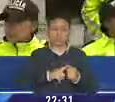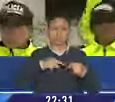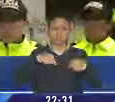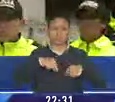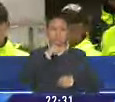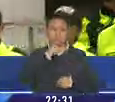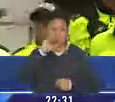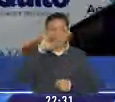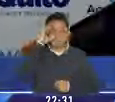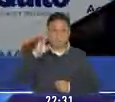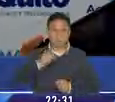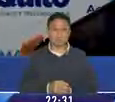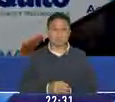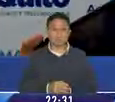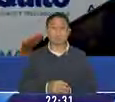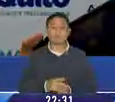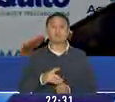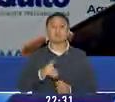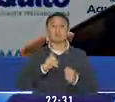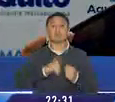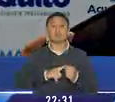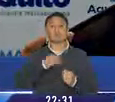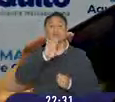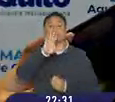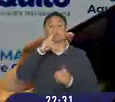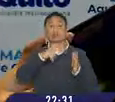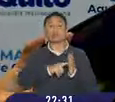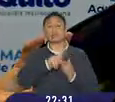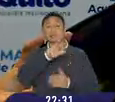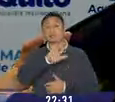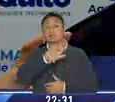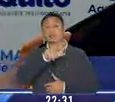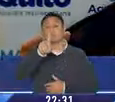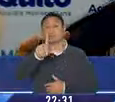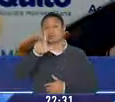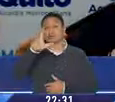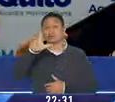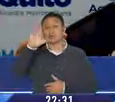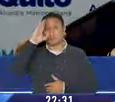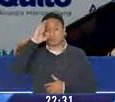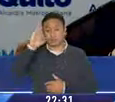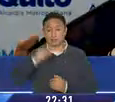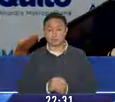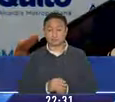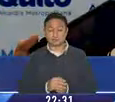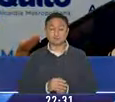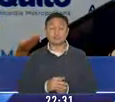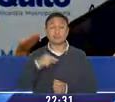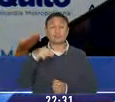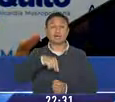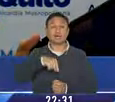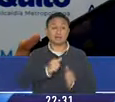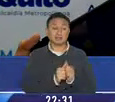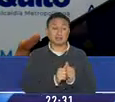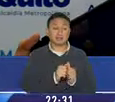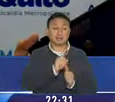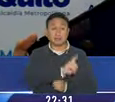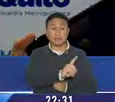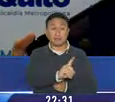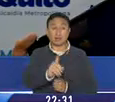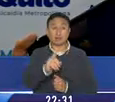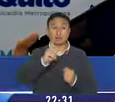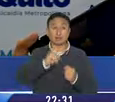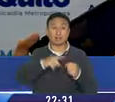faltan policías. Quito cuenta con 5.303 efectivos. La tasa de policías por cada 1.000 habitantes en la